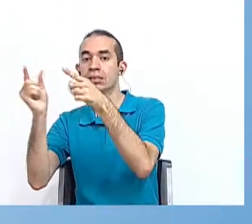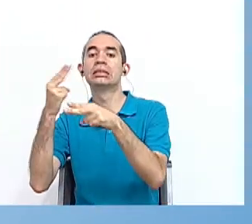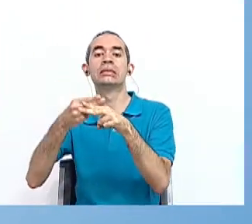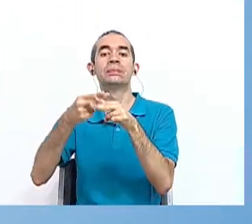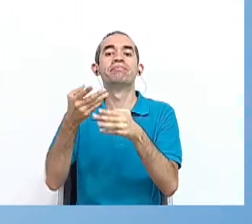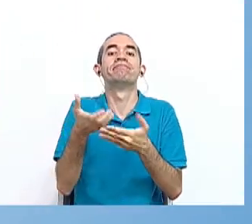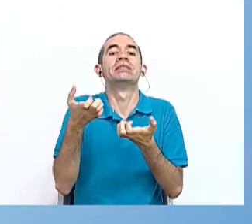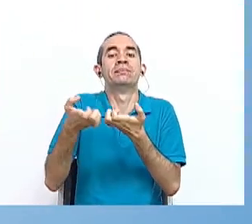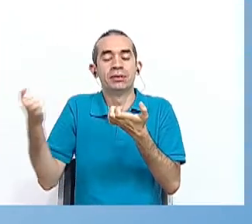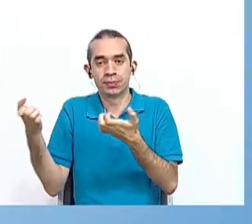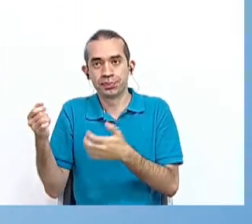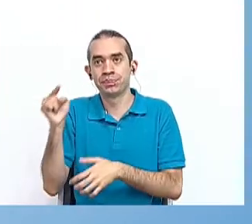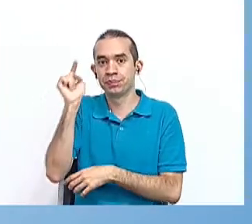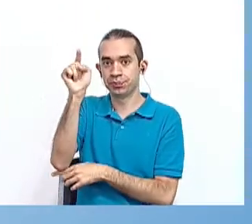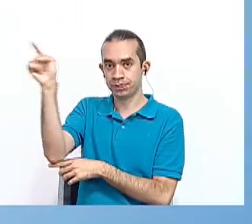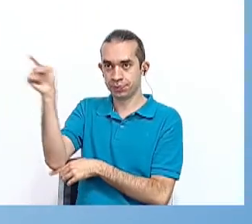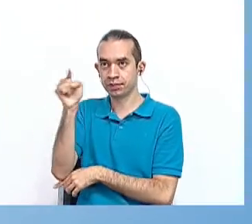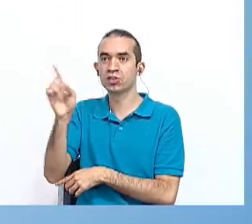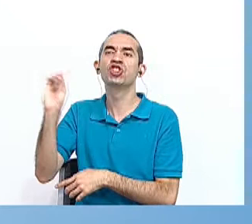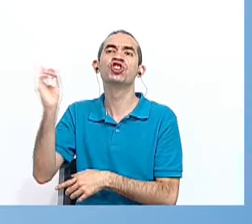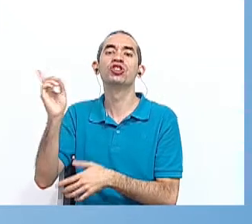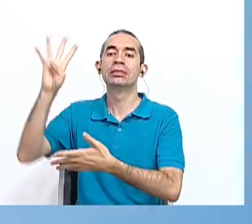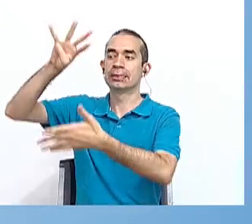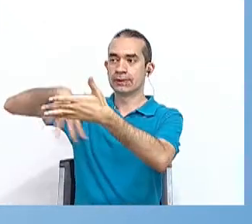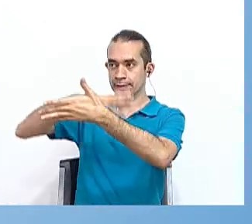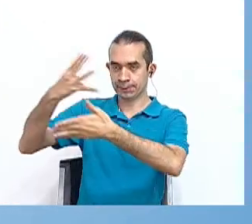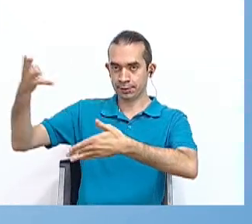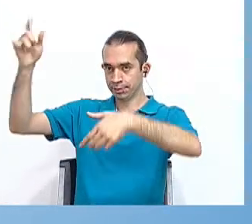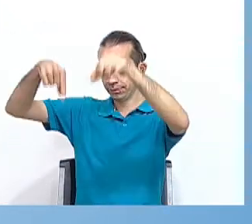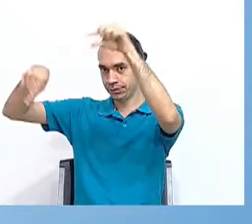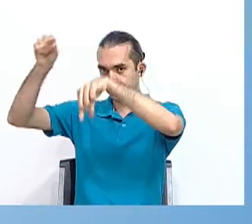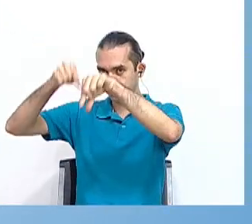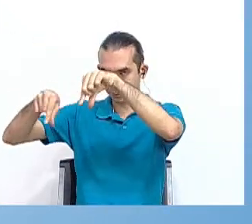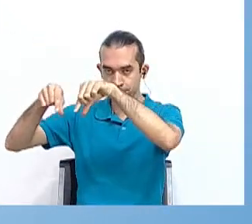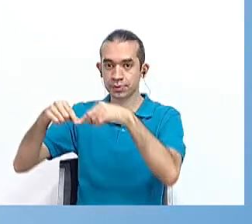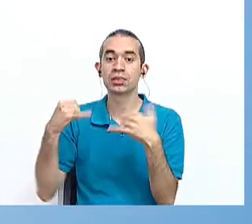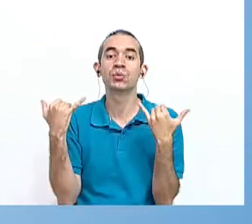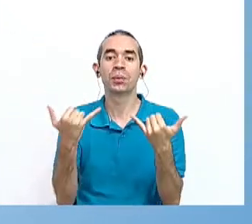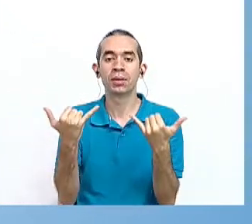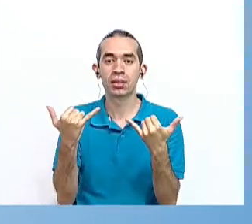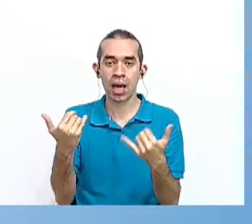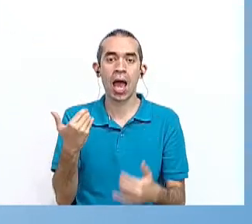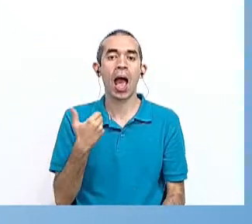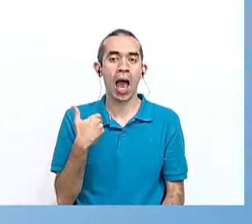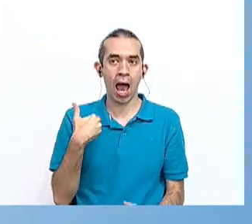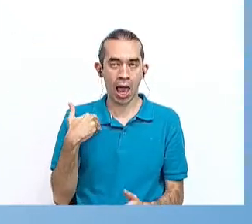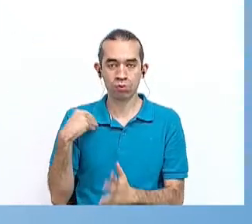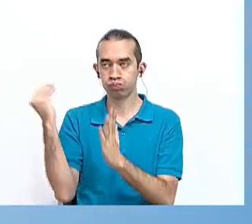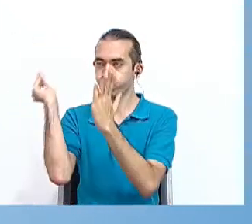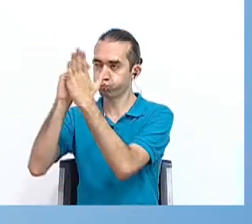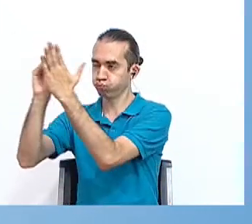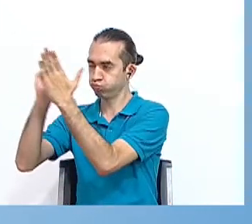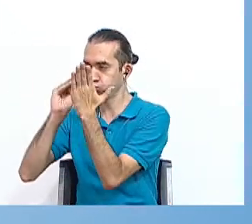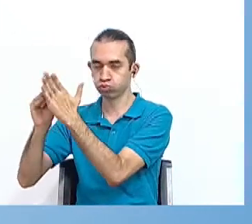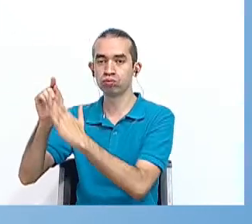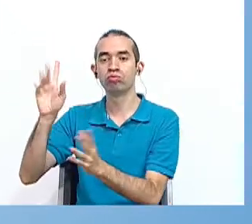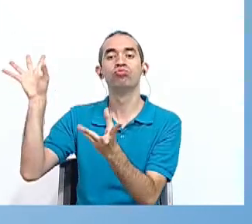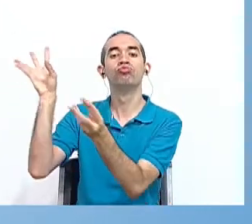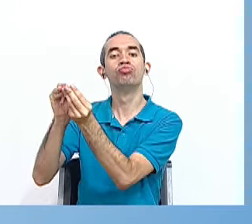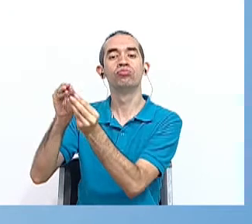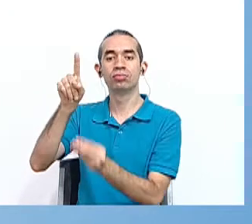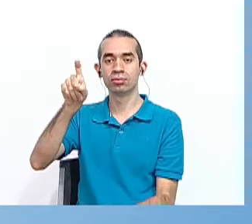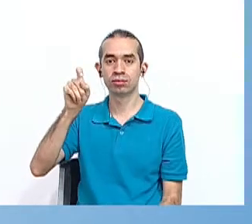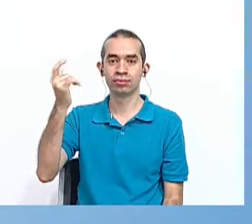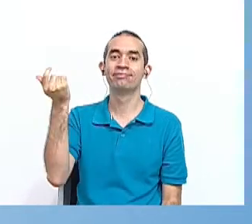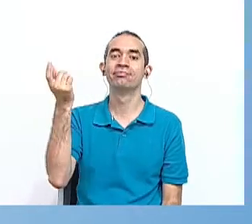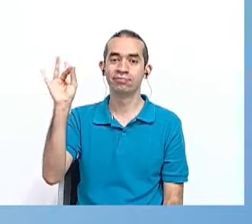esquema y ellos se encuentran en la tabla periódica. Al día de hoy se encuentran representados en la tabla